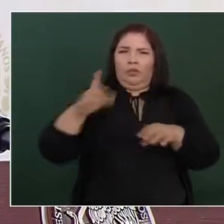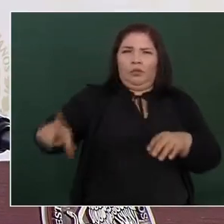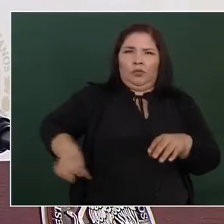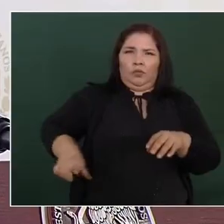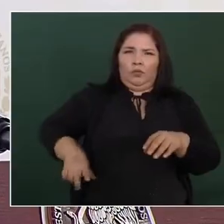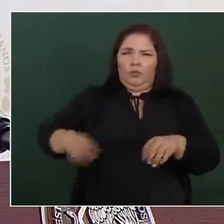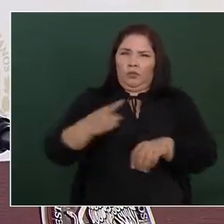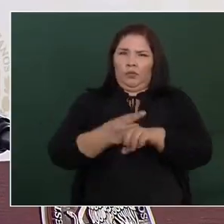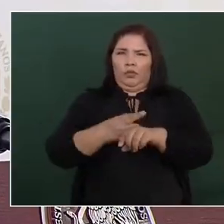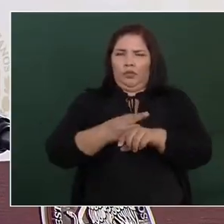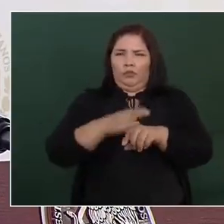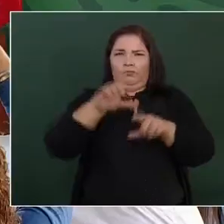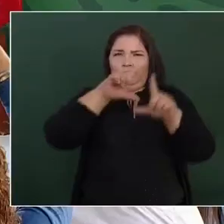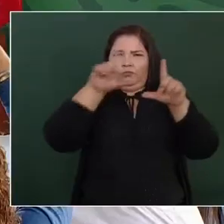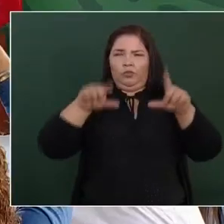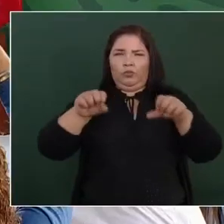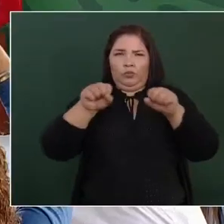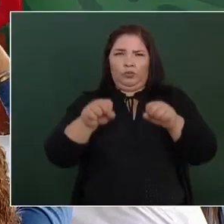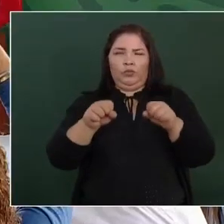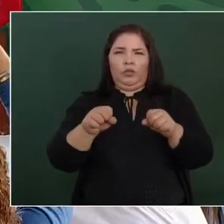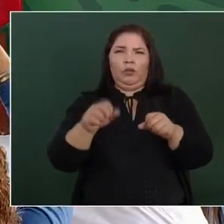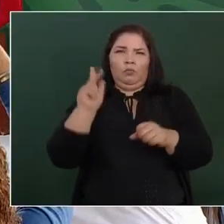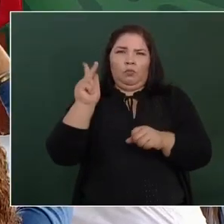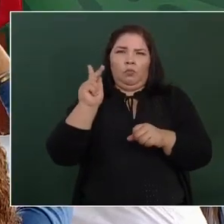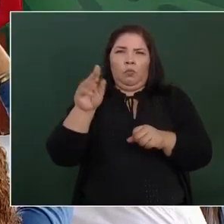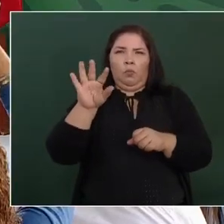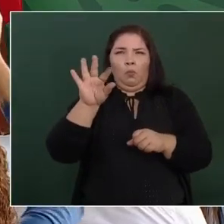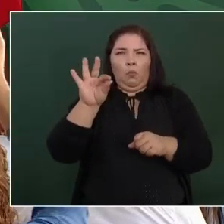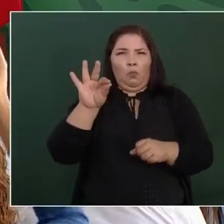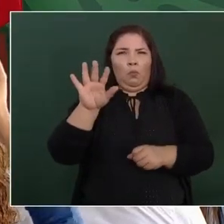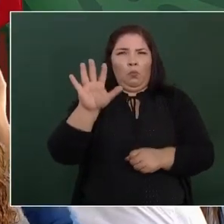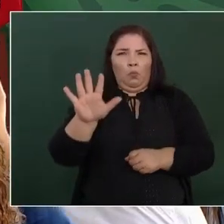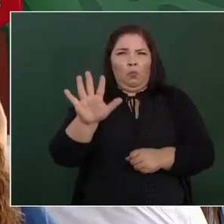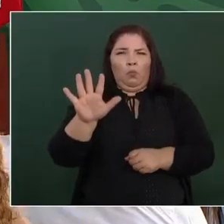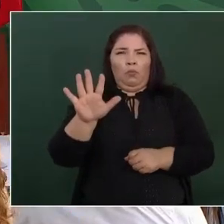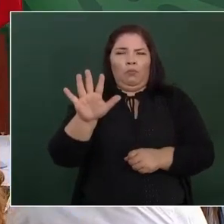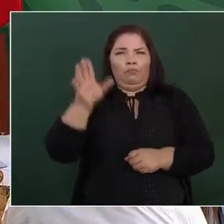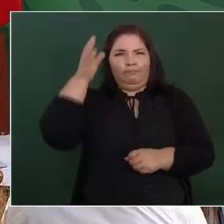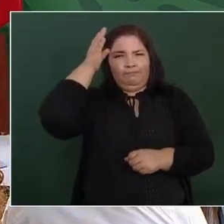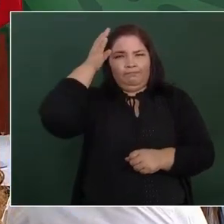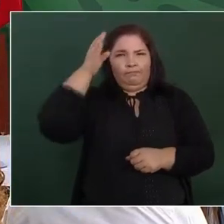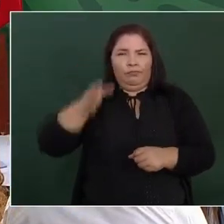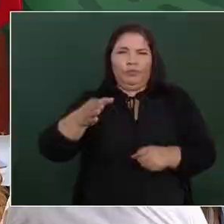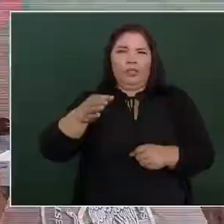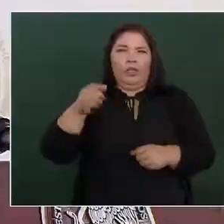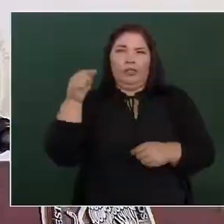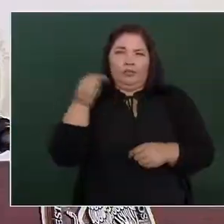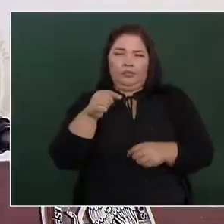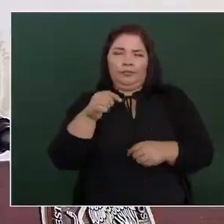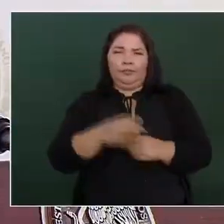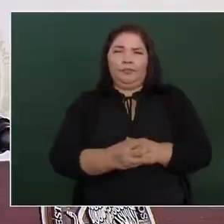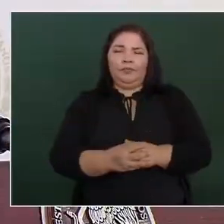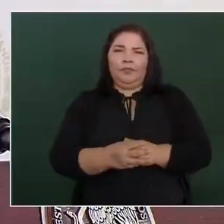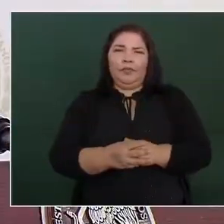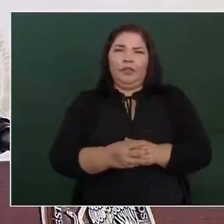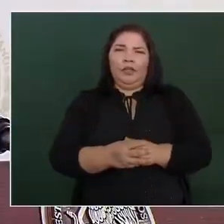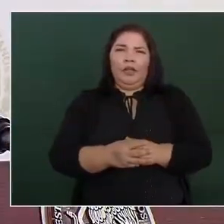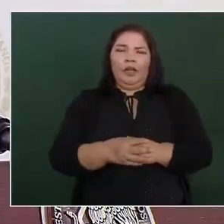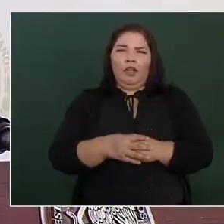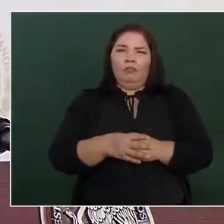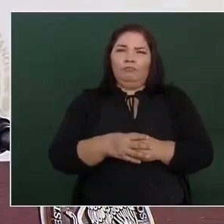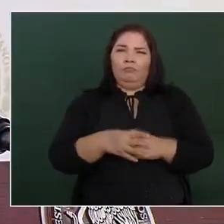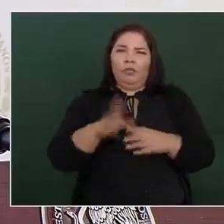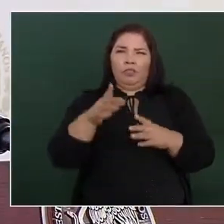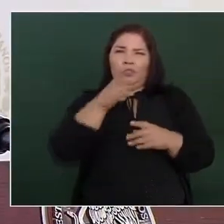del Sistema Nacional de Seguridad Pública, tuvieron 45 delitos de esta naturaleza, se registra